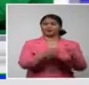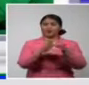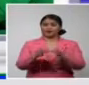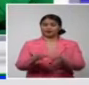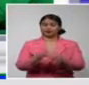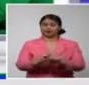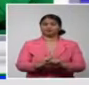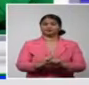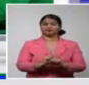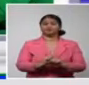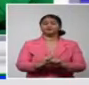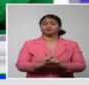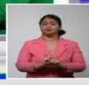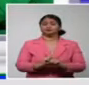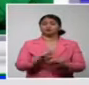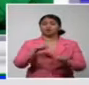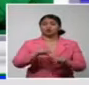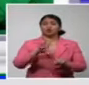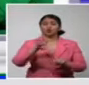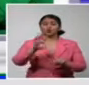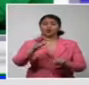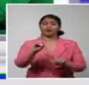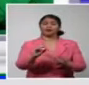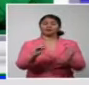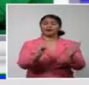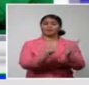40.979 pacientes recuperados, que es el